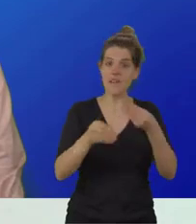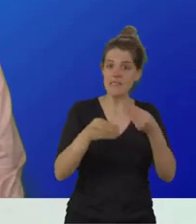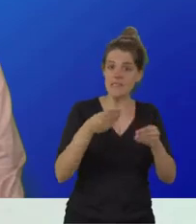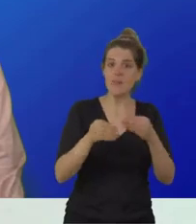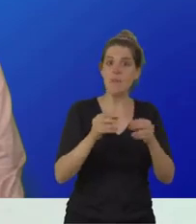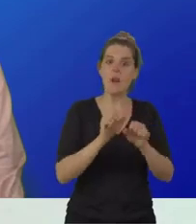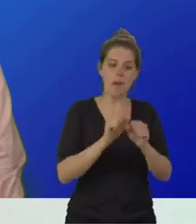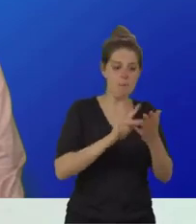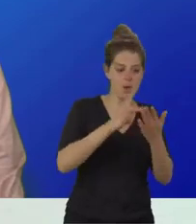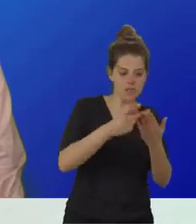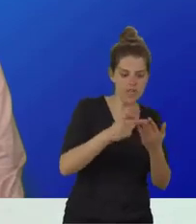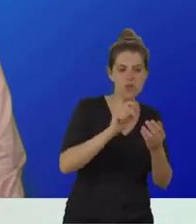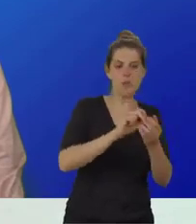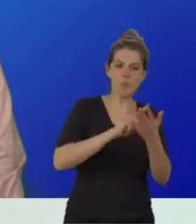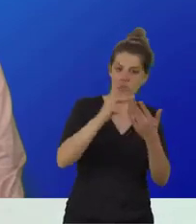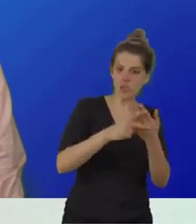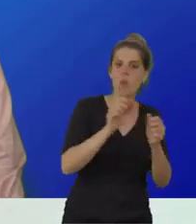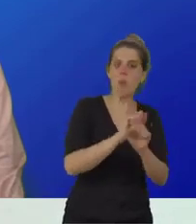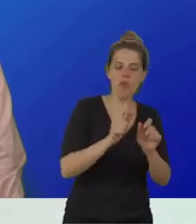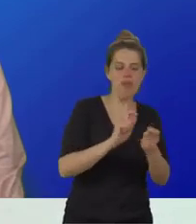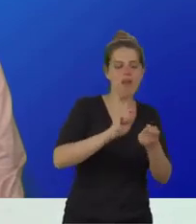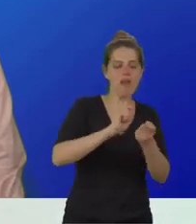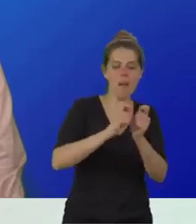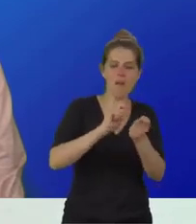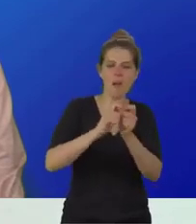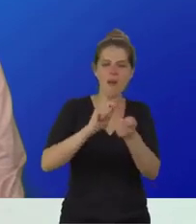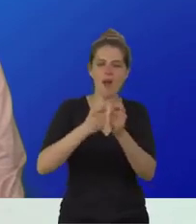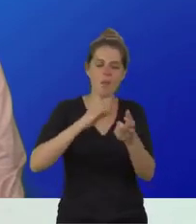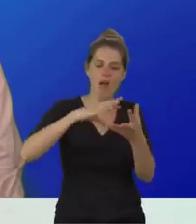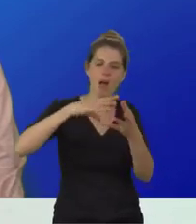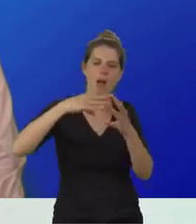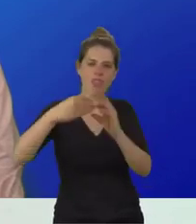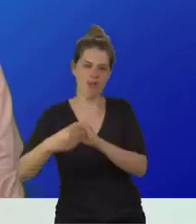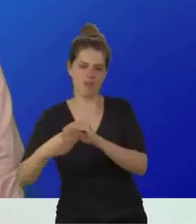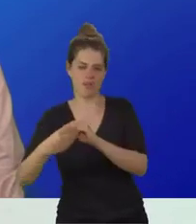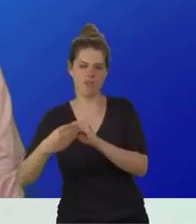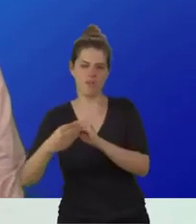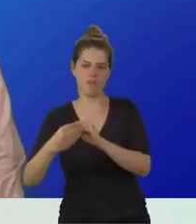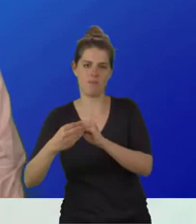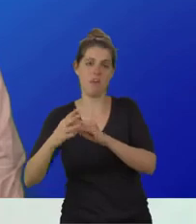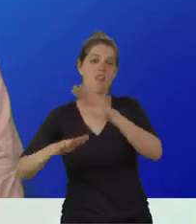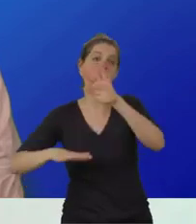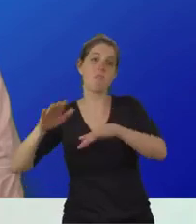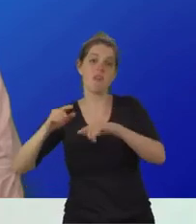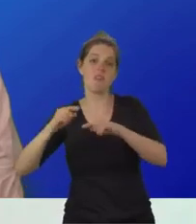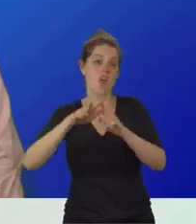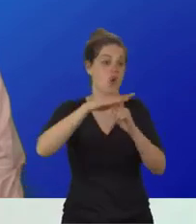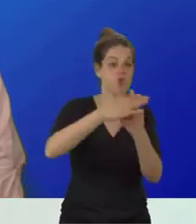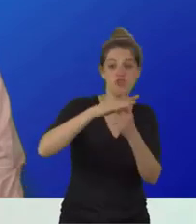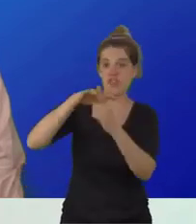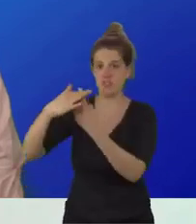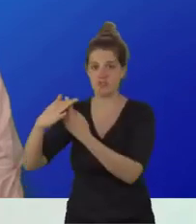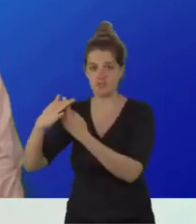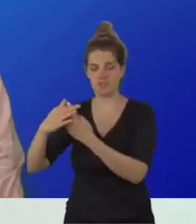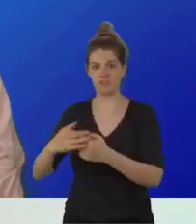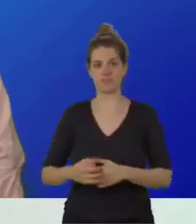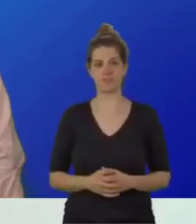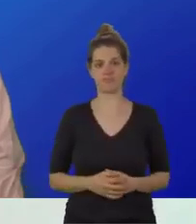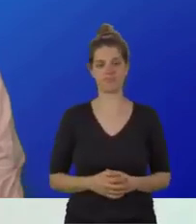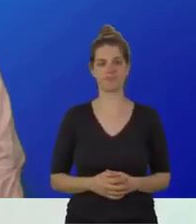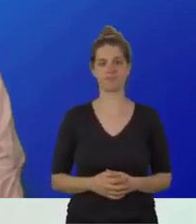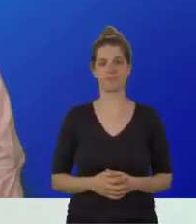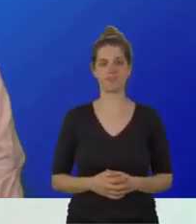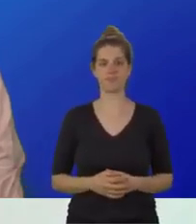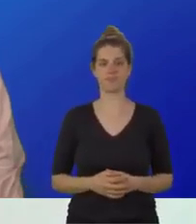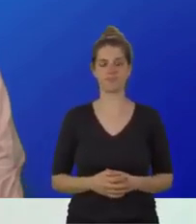para poder ir adaptando los proyectos de acuerdo a cómo se van desarrollando a los diferentes contextos en los que se